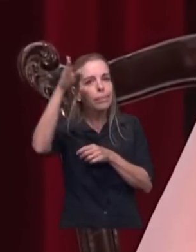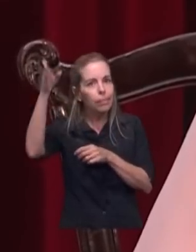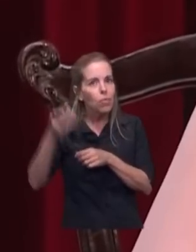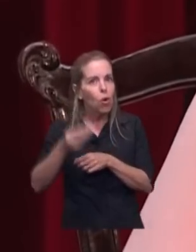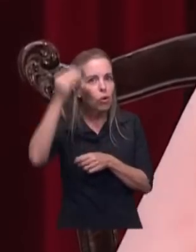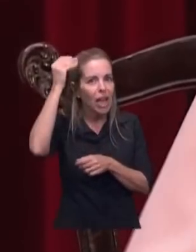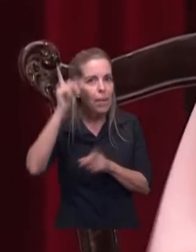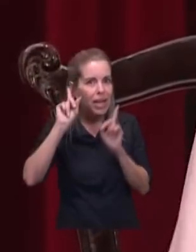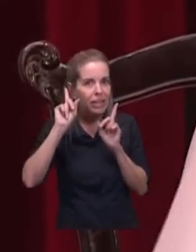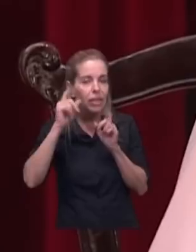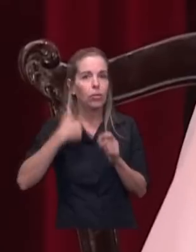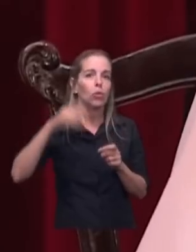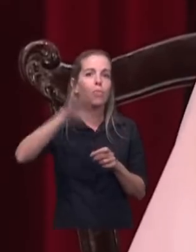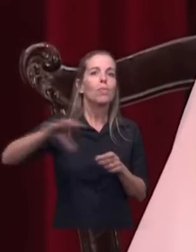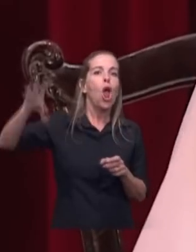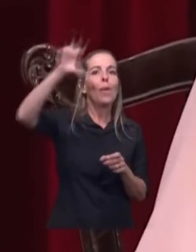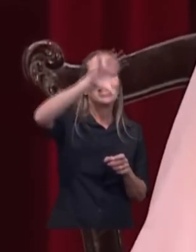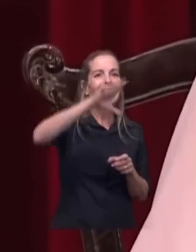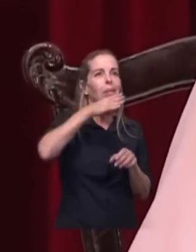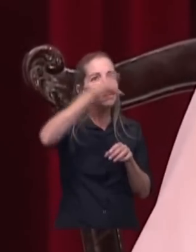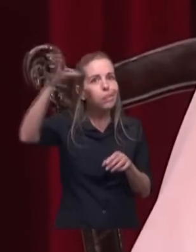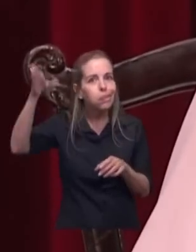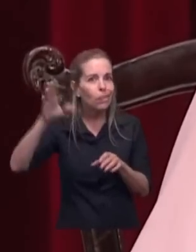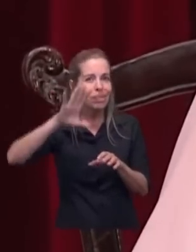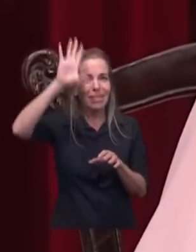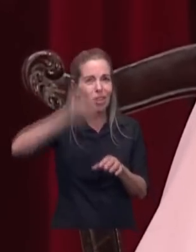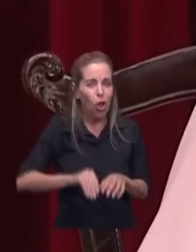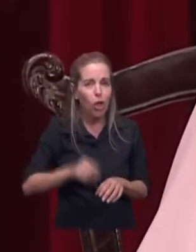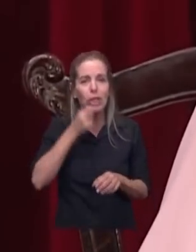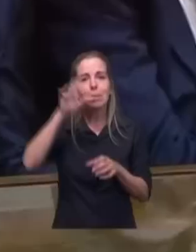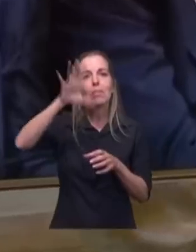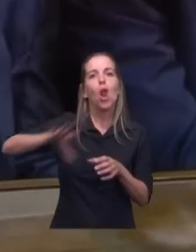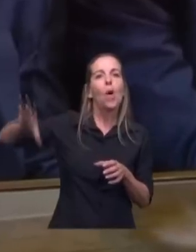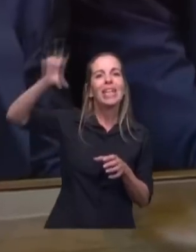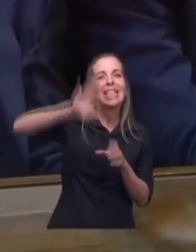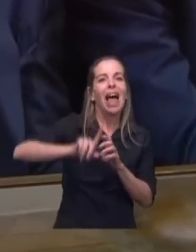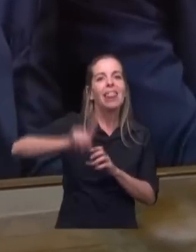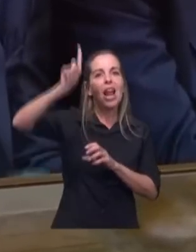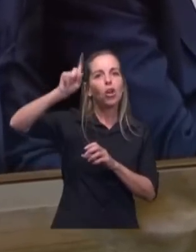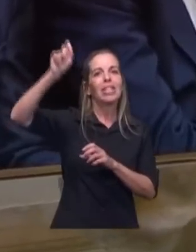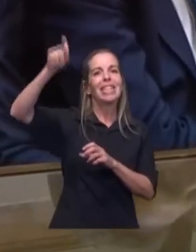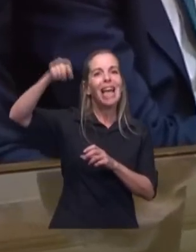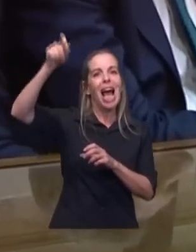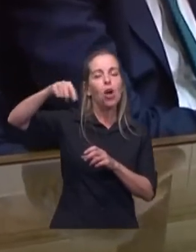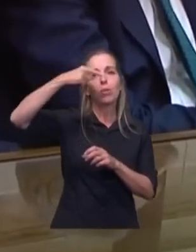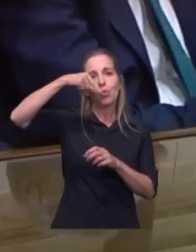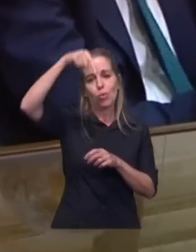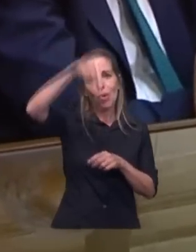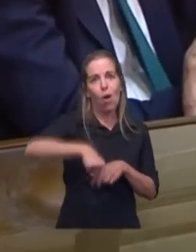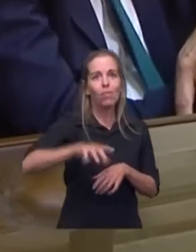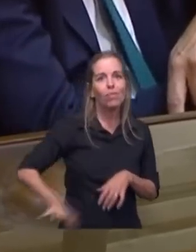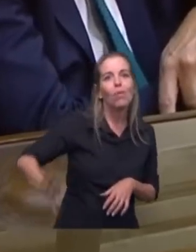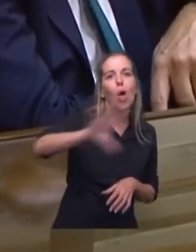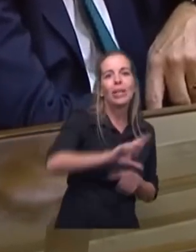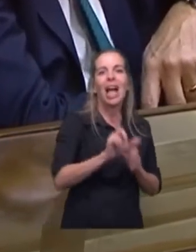oportunidad, todas las provincias, desde el caluroso, impenetrable chaqueño hasta la gélida Antártida.